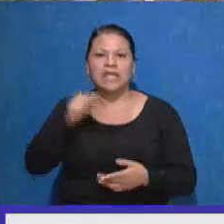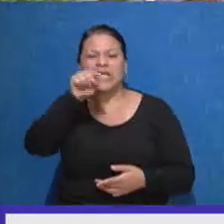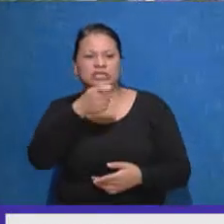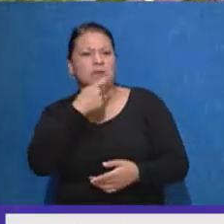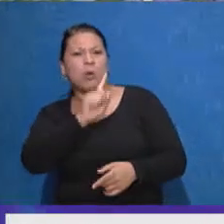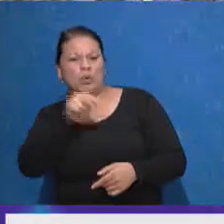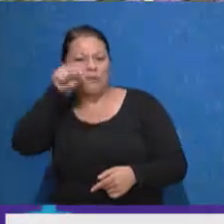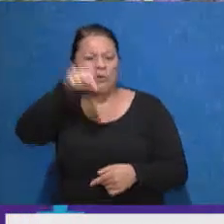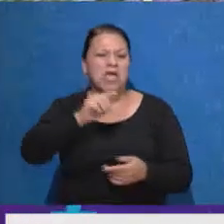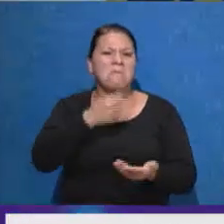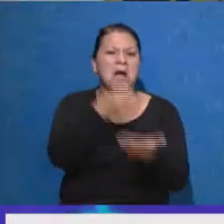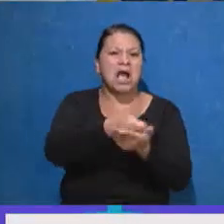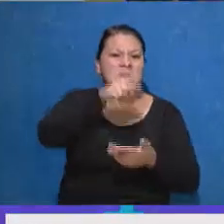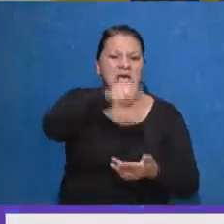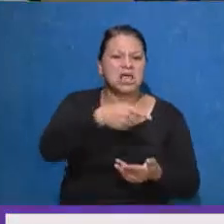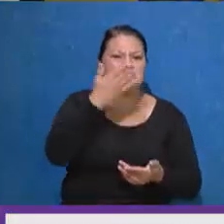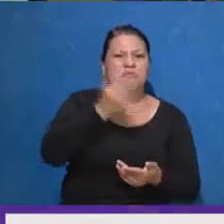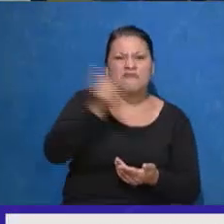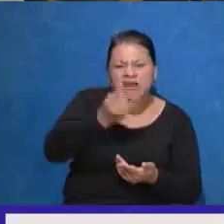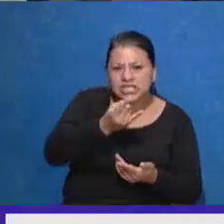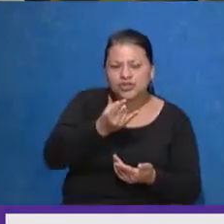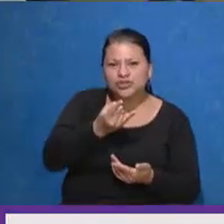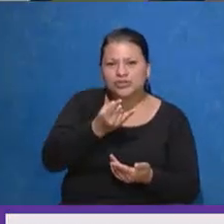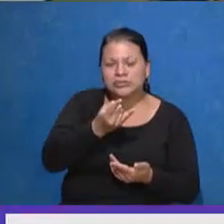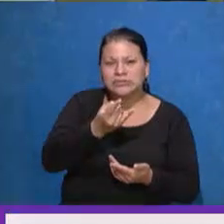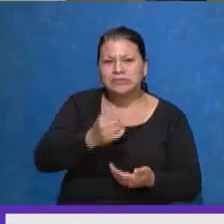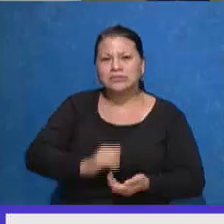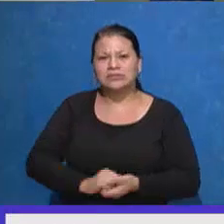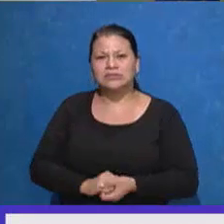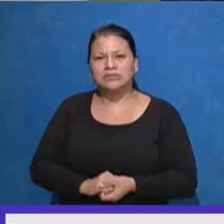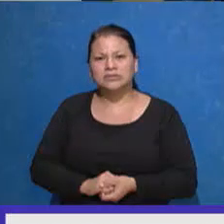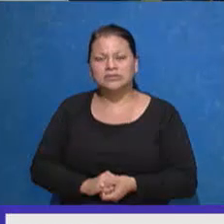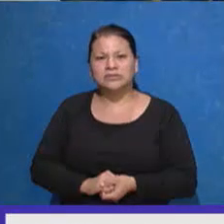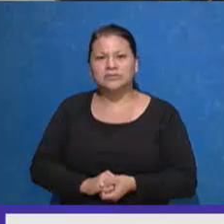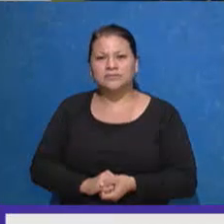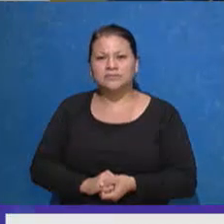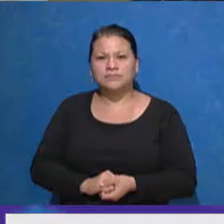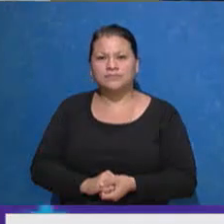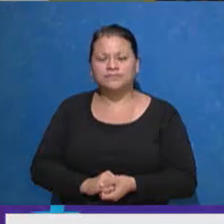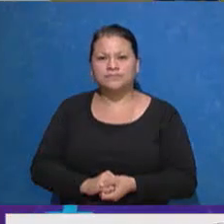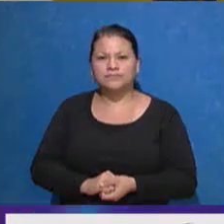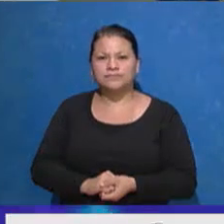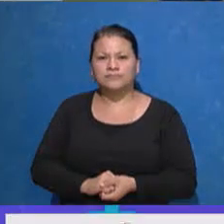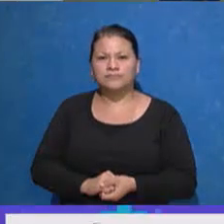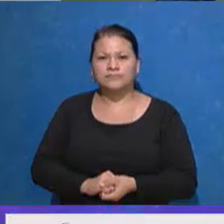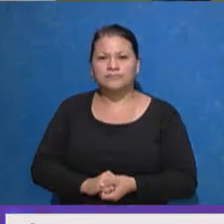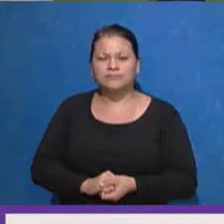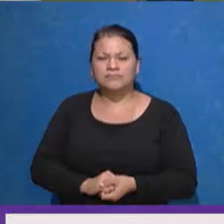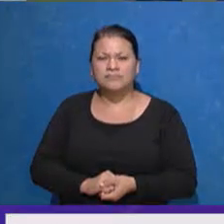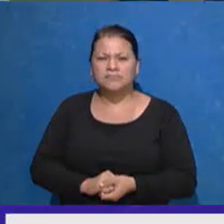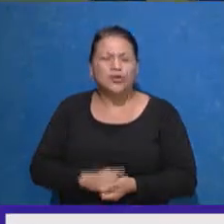me gusta, voy a pagar para que me lo inculpen por el caso de mi hijo. Farida. ¿En qué